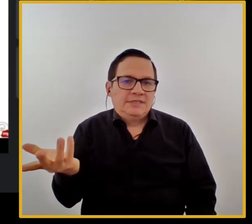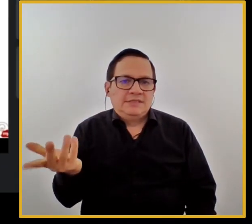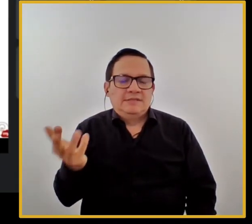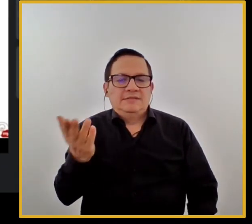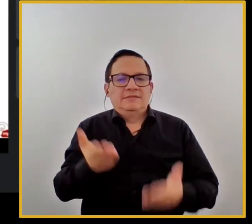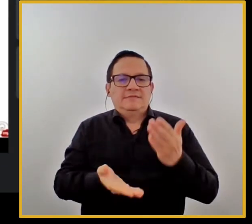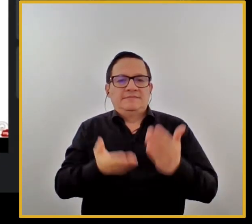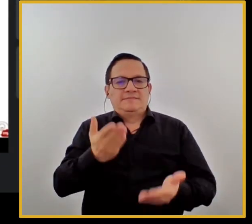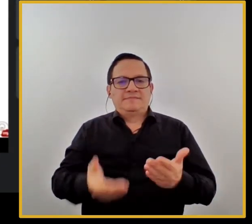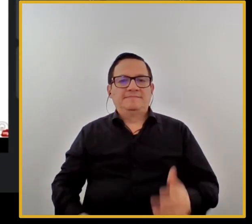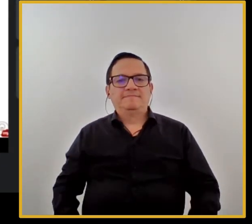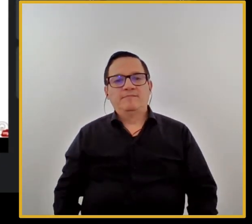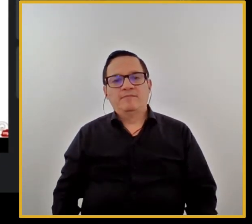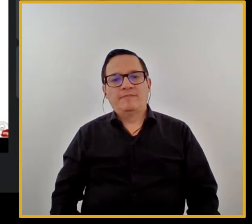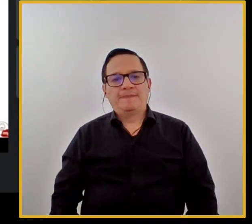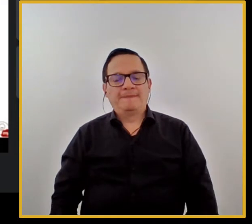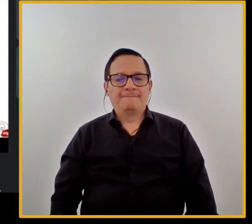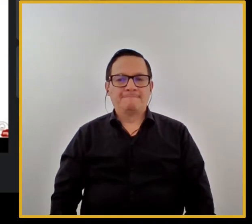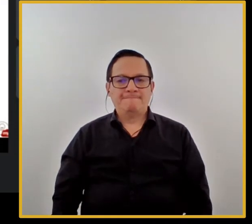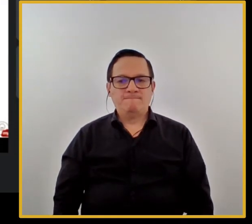el 3X al cubo.